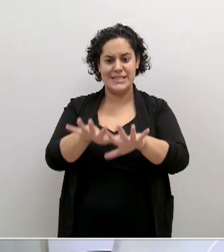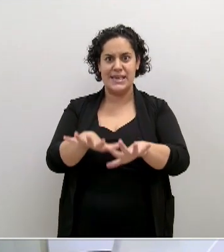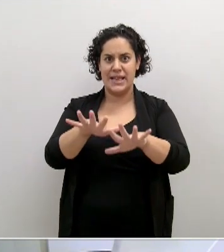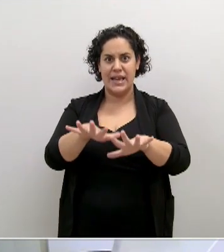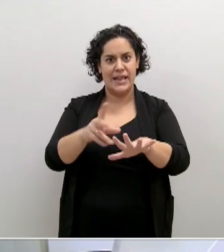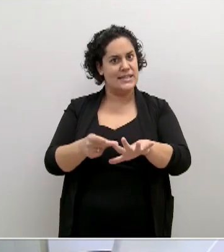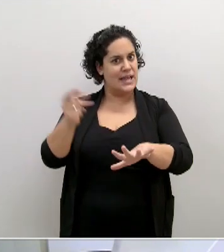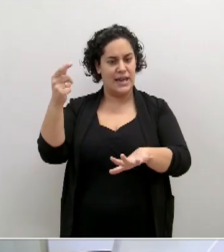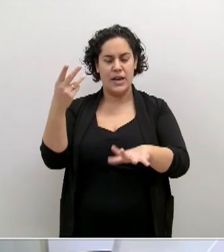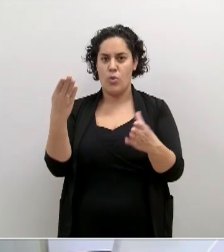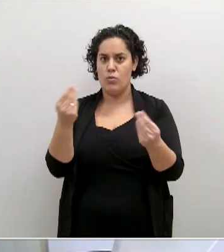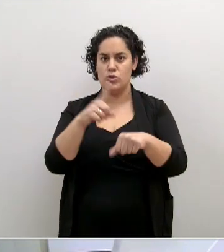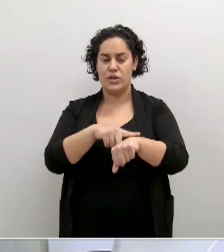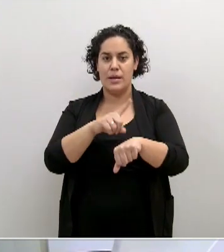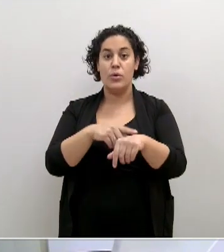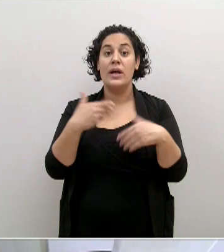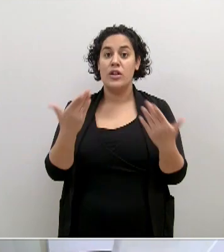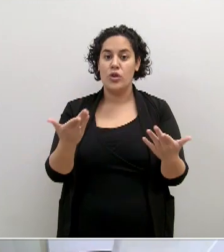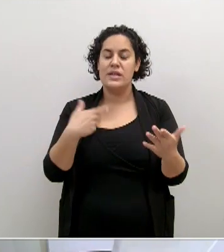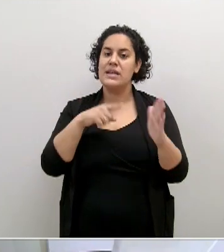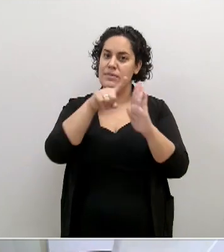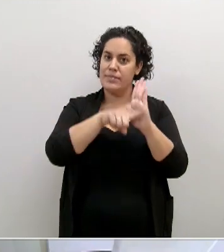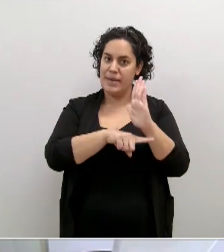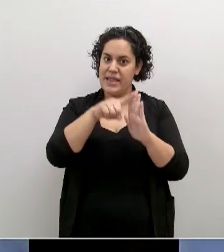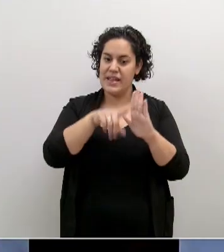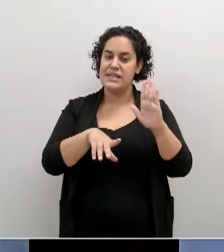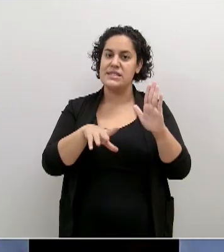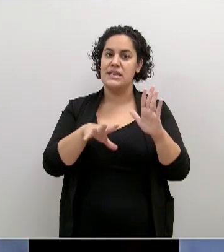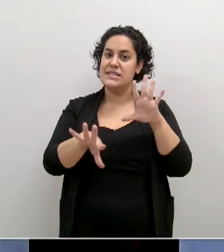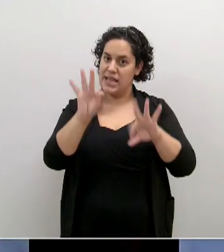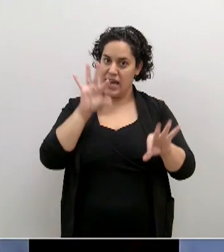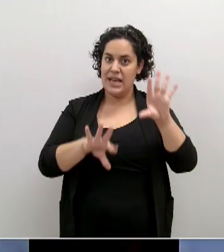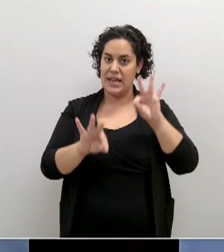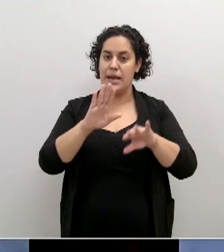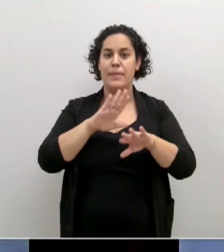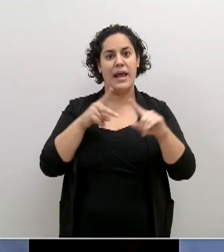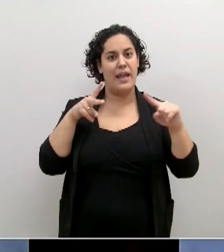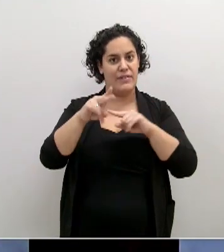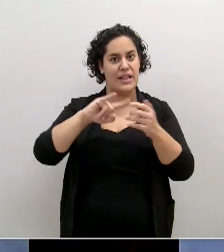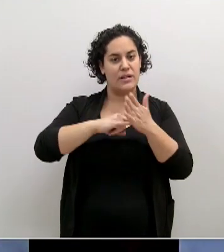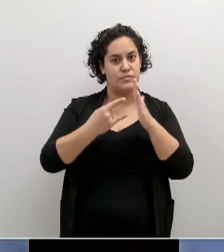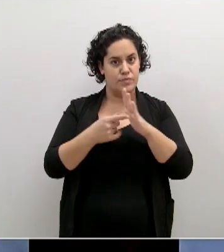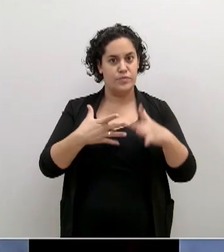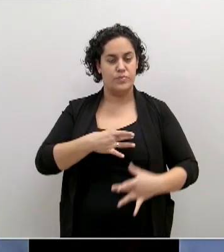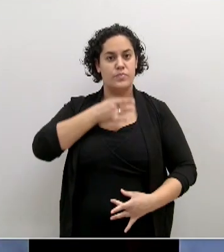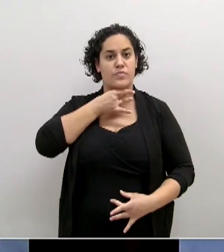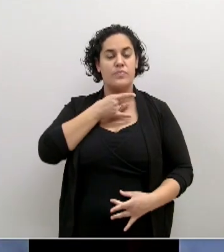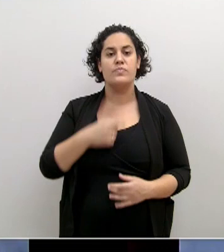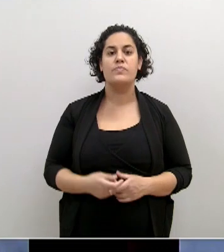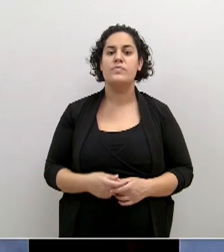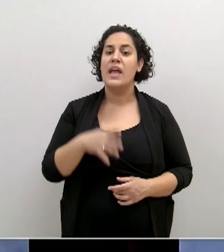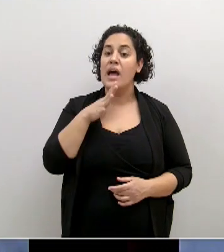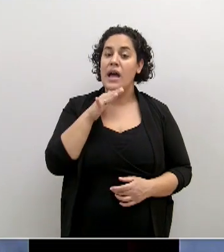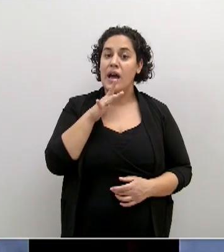cual se toman las medidas para que el sistema no colapse. Hemos empezado a contratar a más